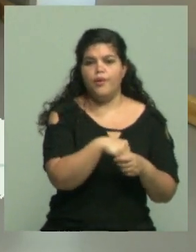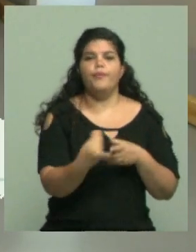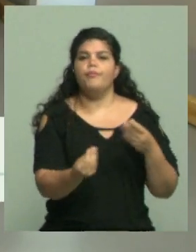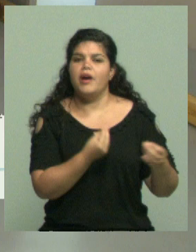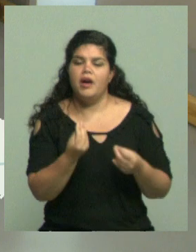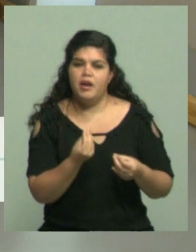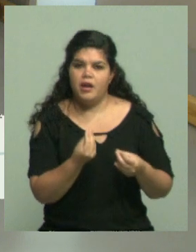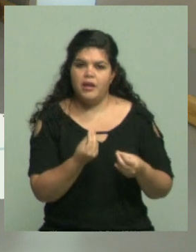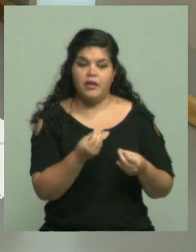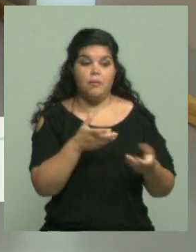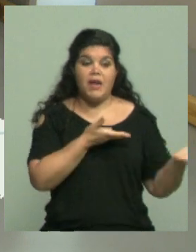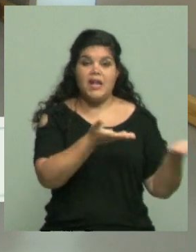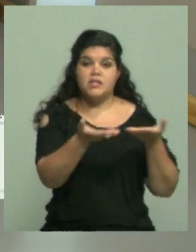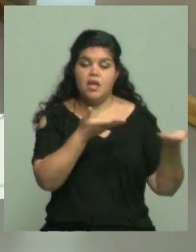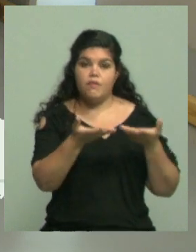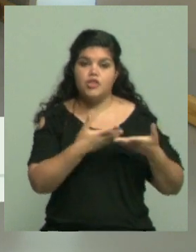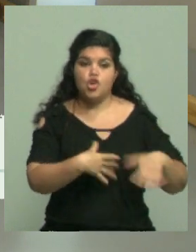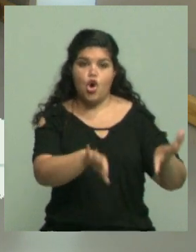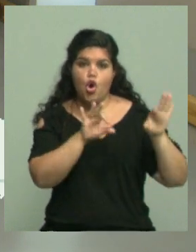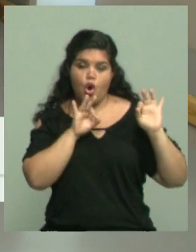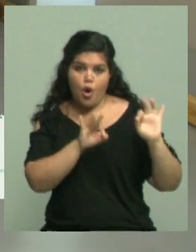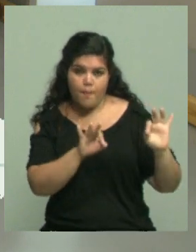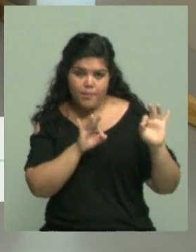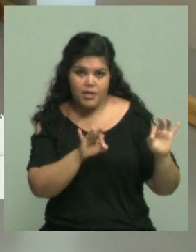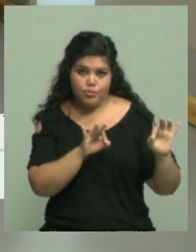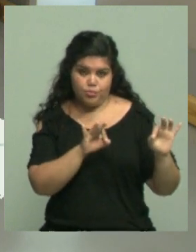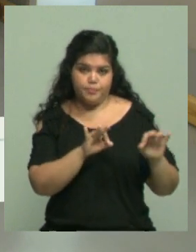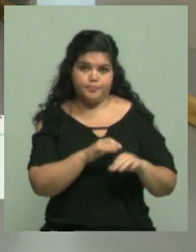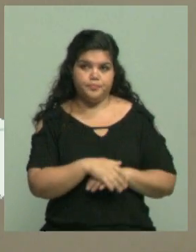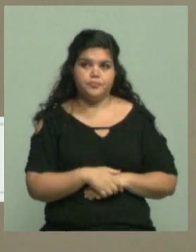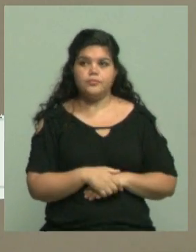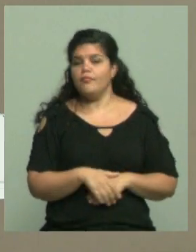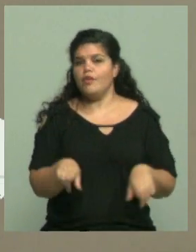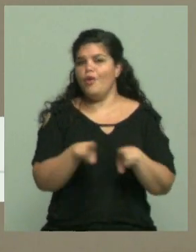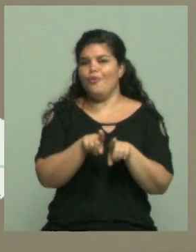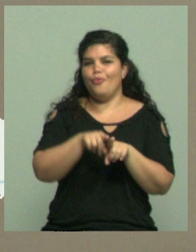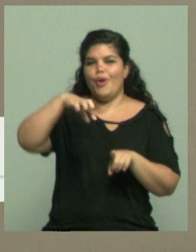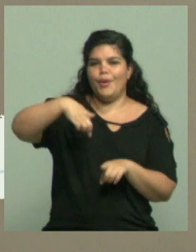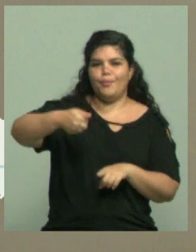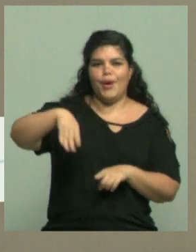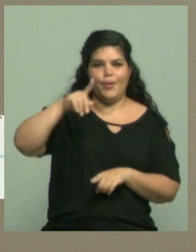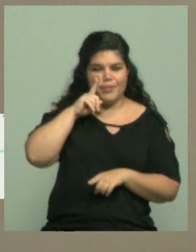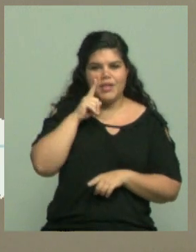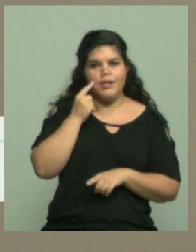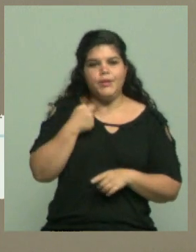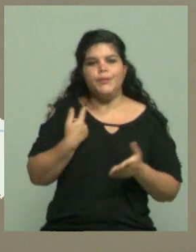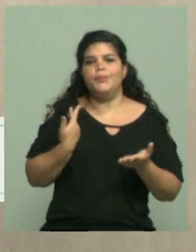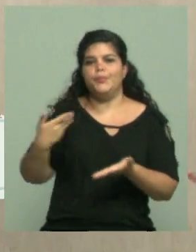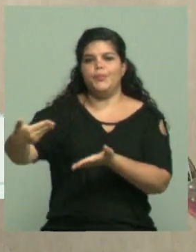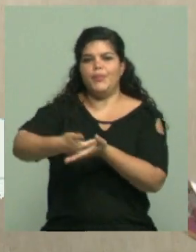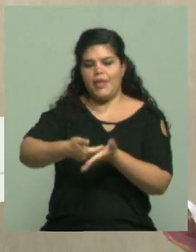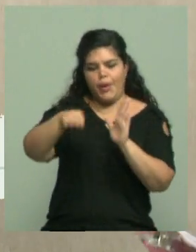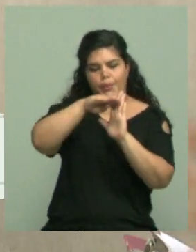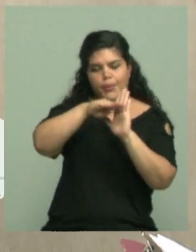a partir de esa vulnerabilidad que pide PAMI que demostremos. Claro, que ese filtro sirva para ampliar de pronto esa